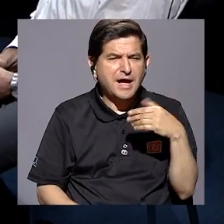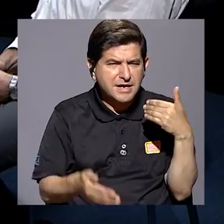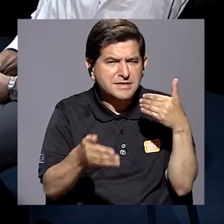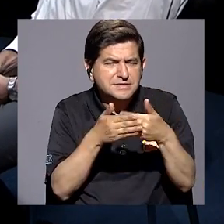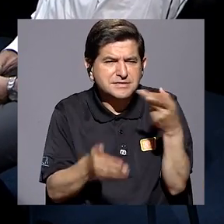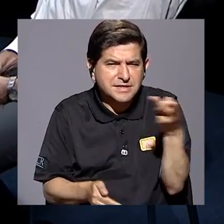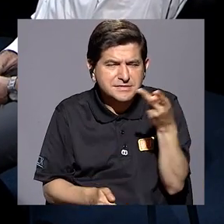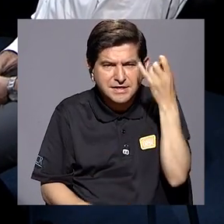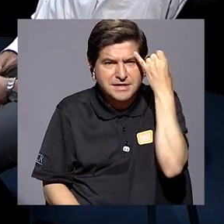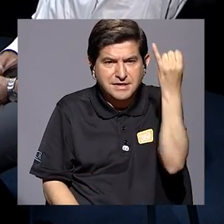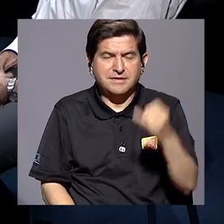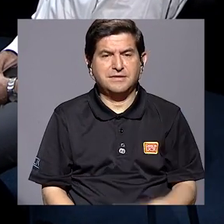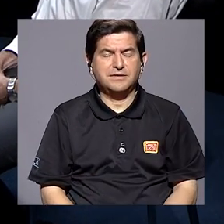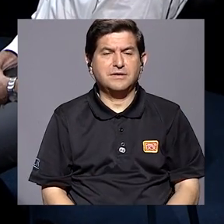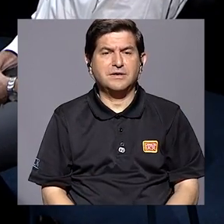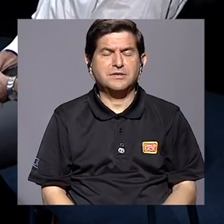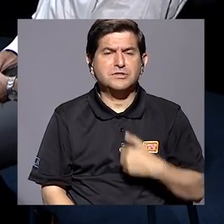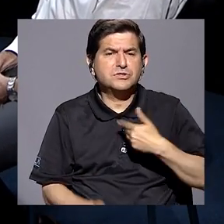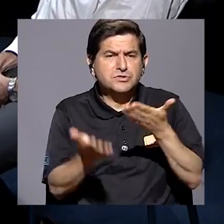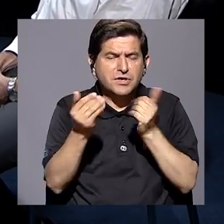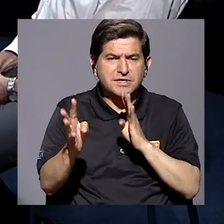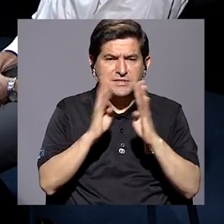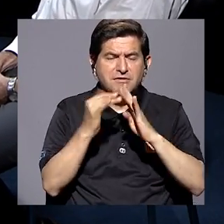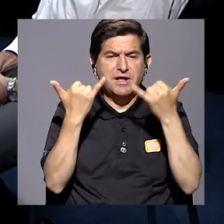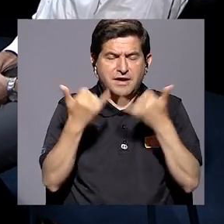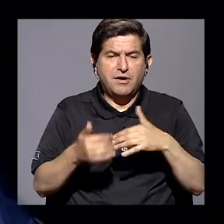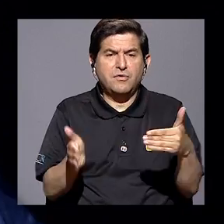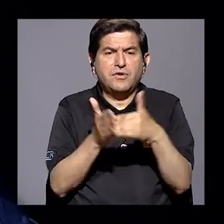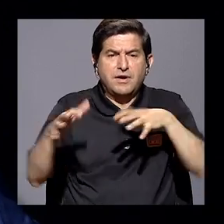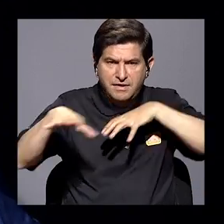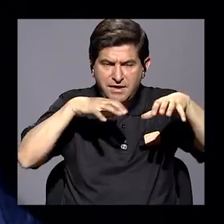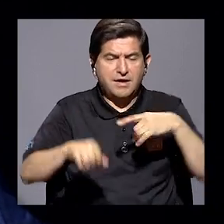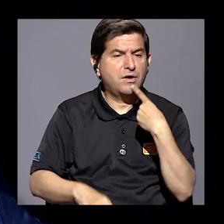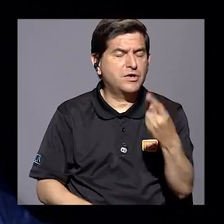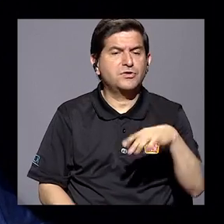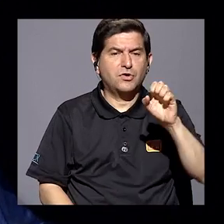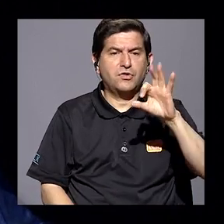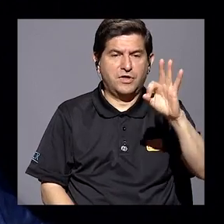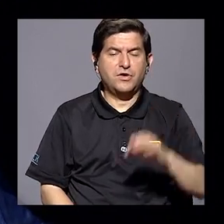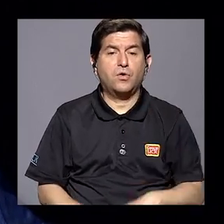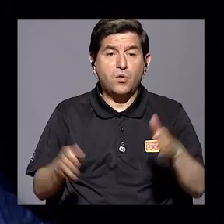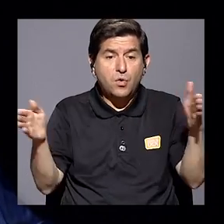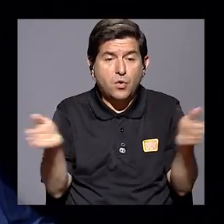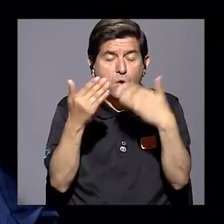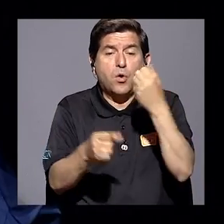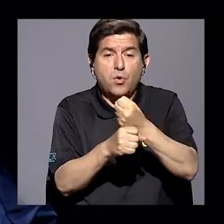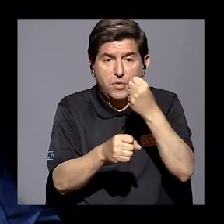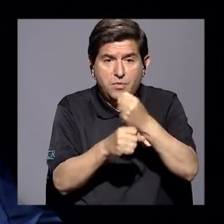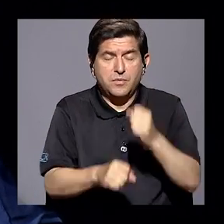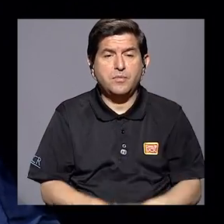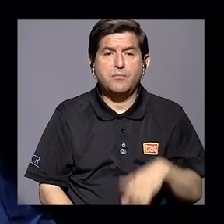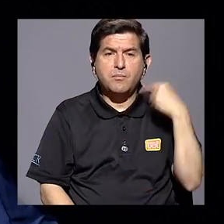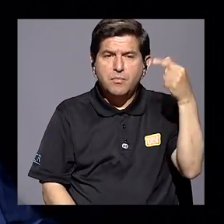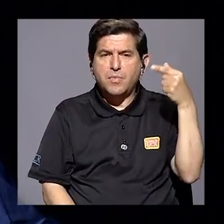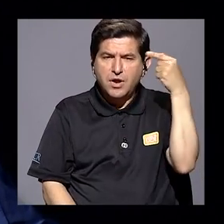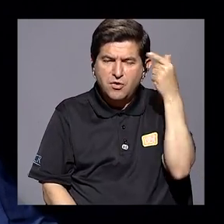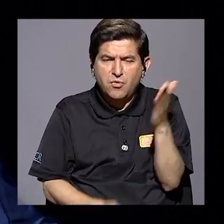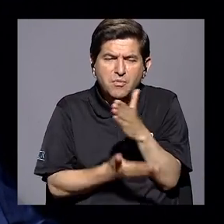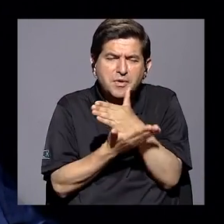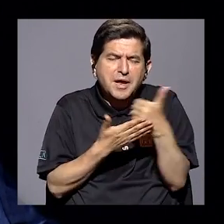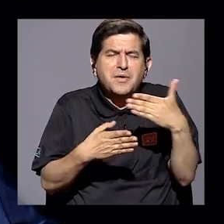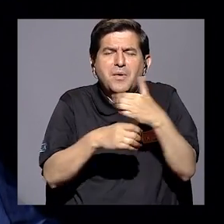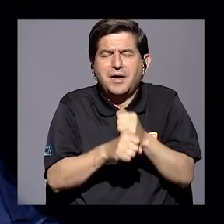acerca ustedes dos quisiera que hablemos un poco de reactivación ahora qué donnelly mencionada promoción de empleo el gobierno ha hecho algunas cosas